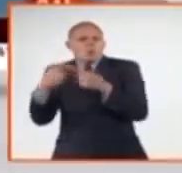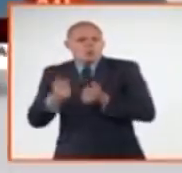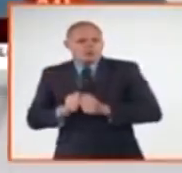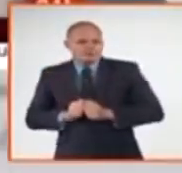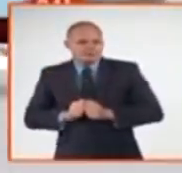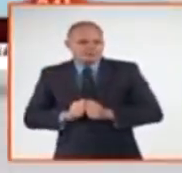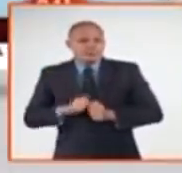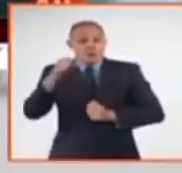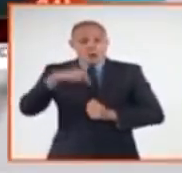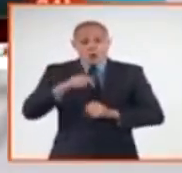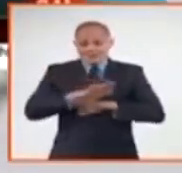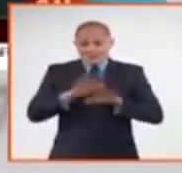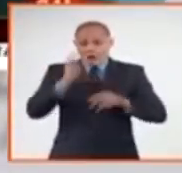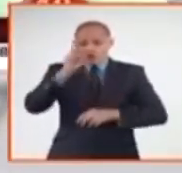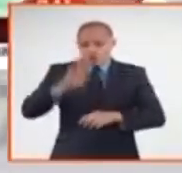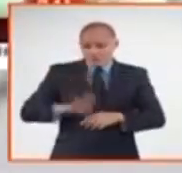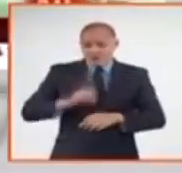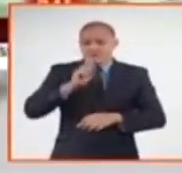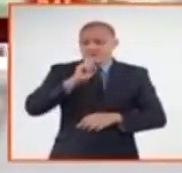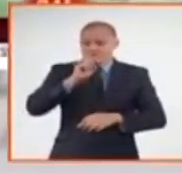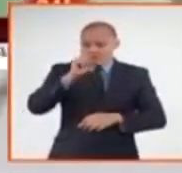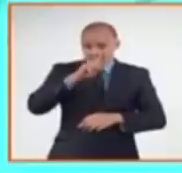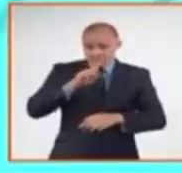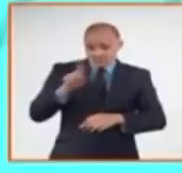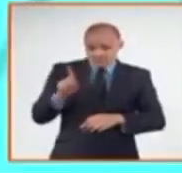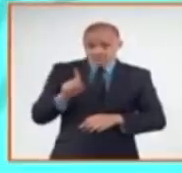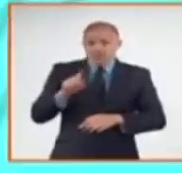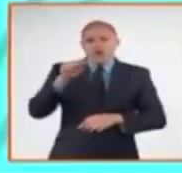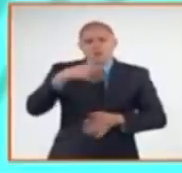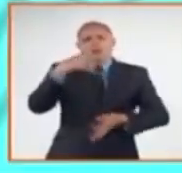y nuestras redes sociales